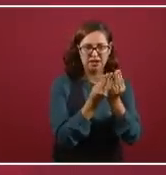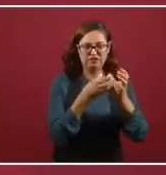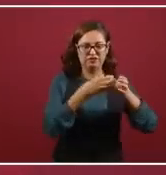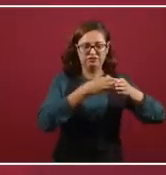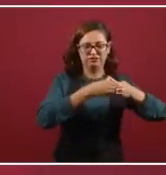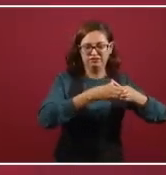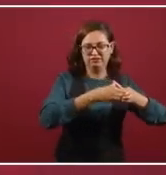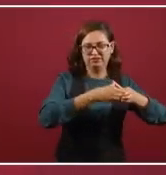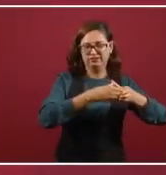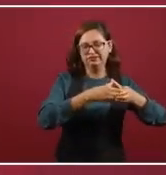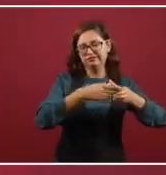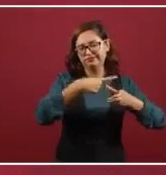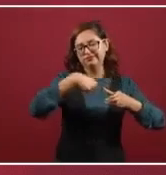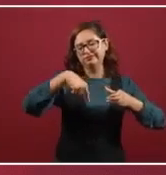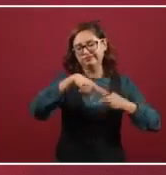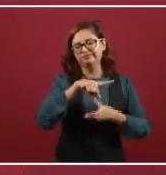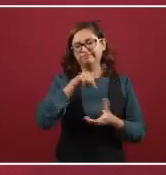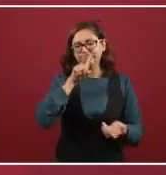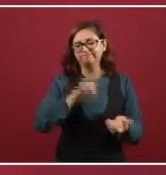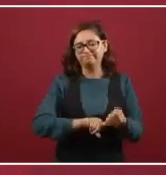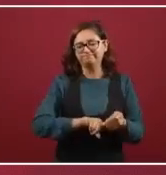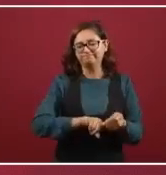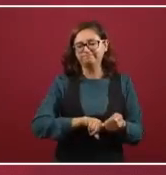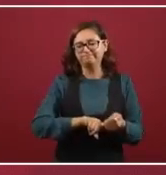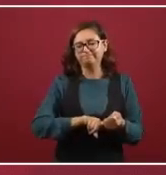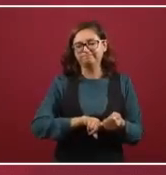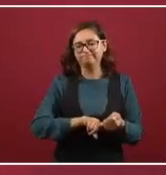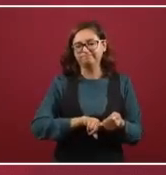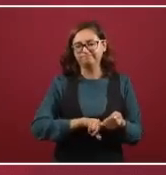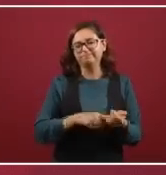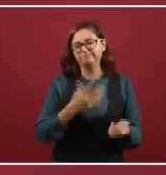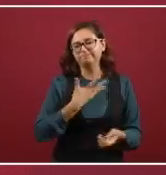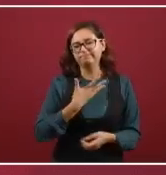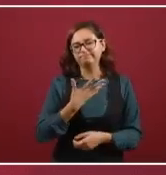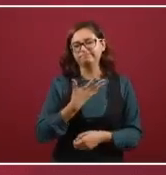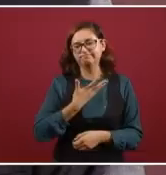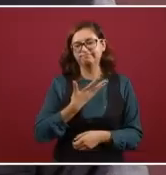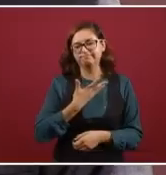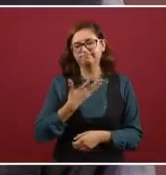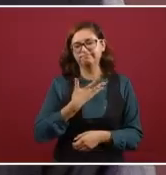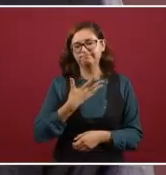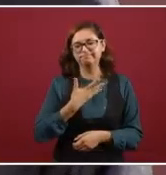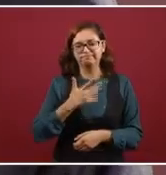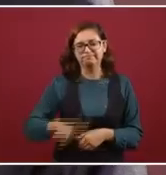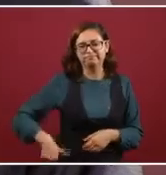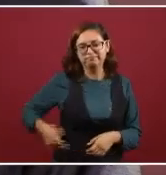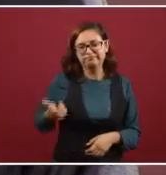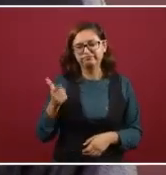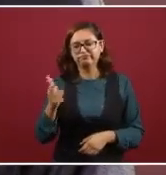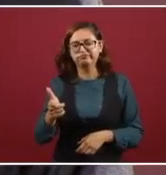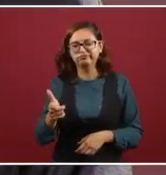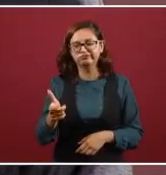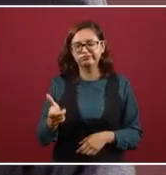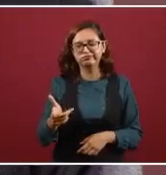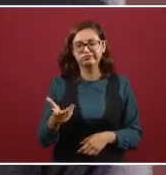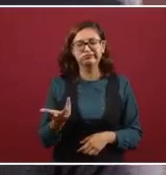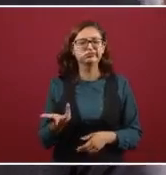Y estas bandas pues utilizan armas